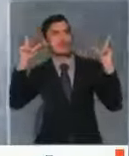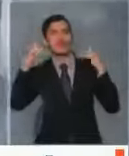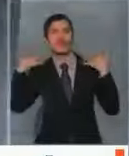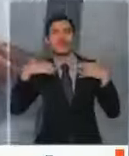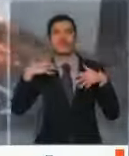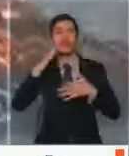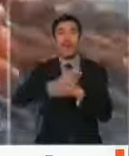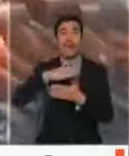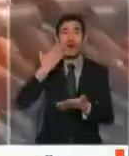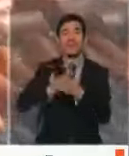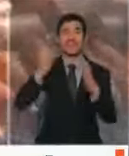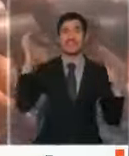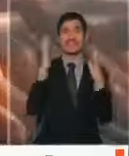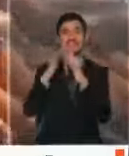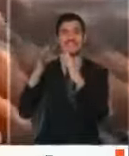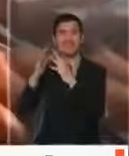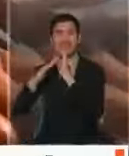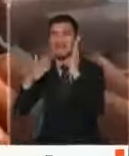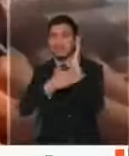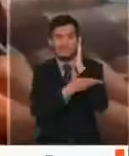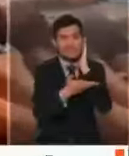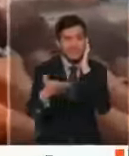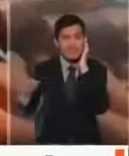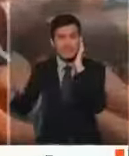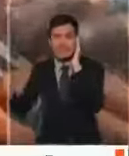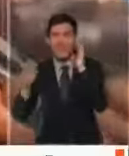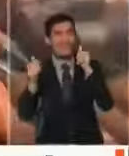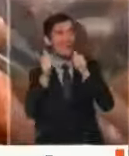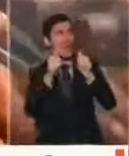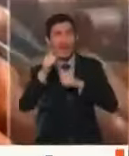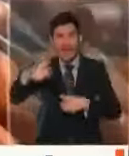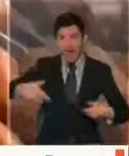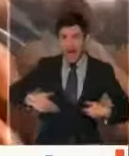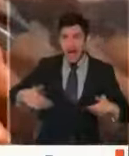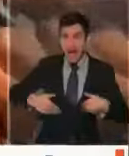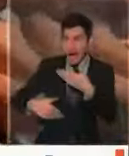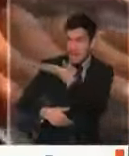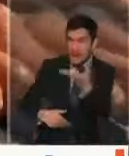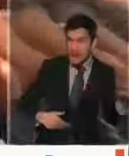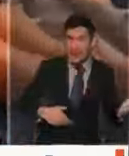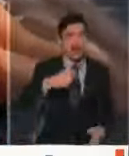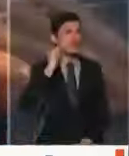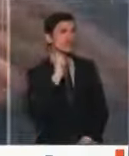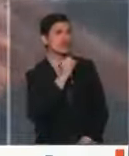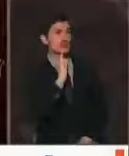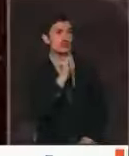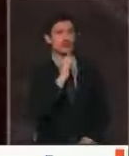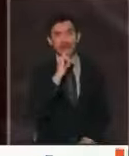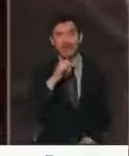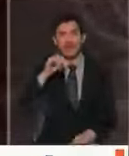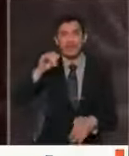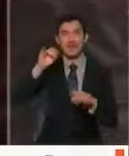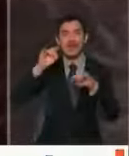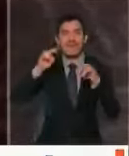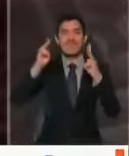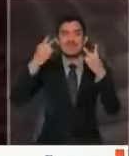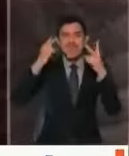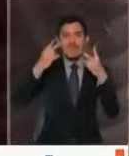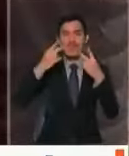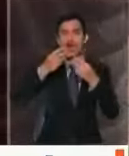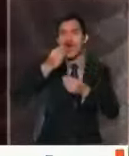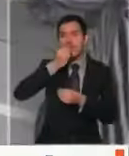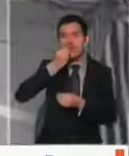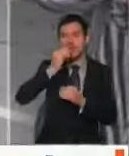está Chillán? ¿Tienen hambre? Shows en vivo, puestos de comida,